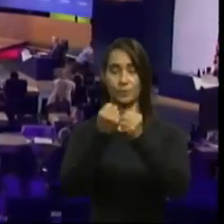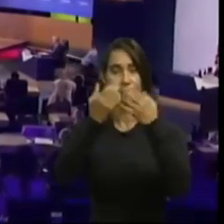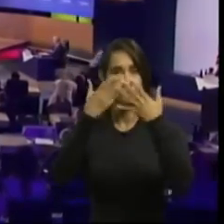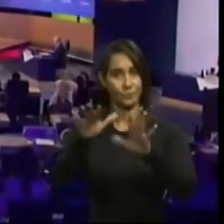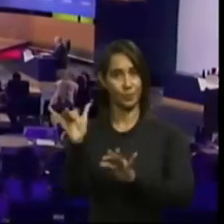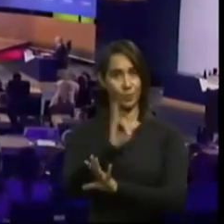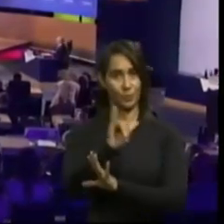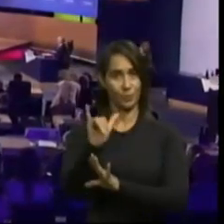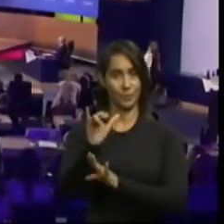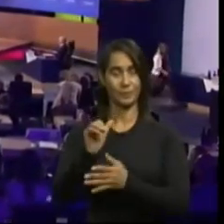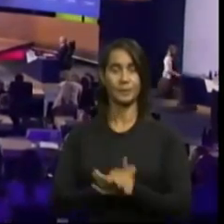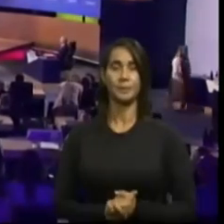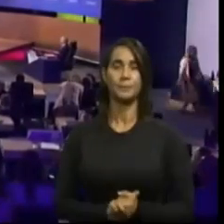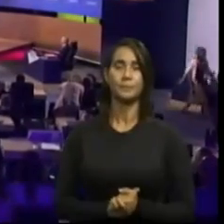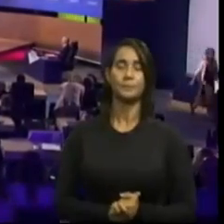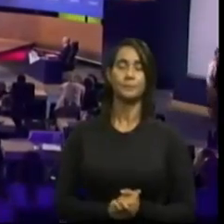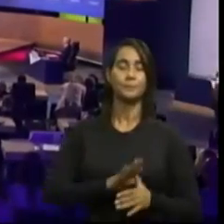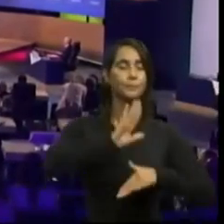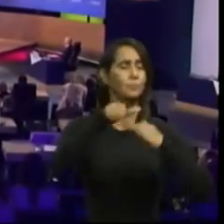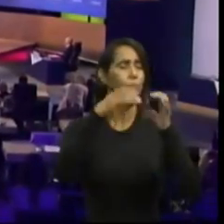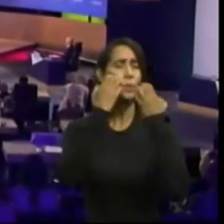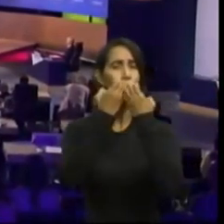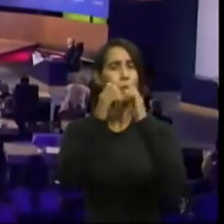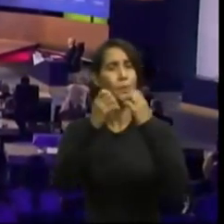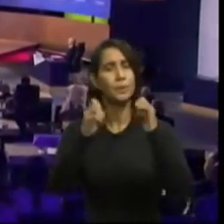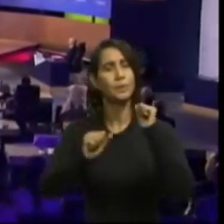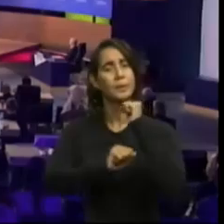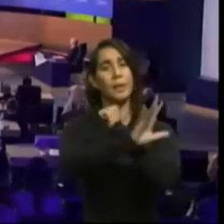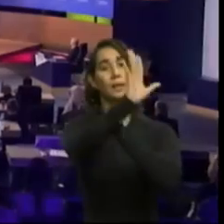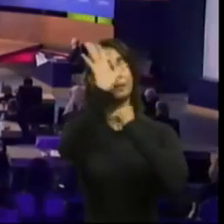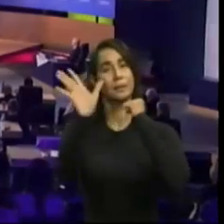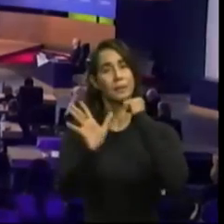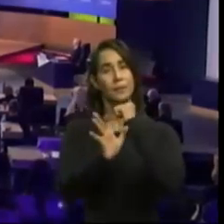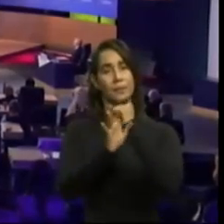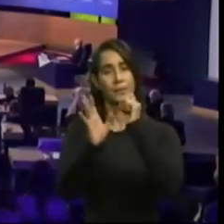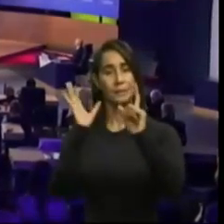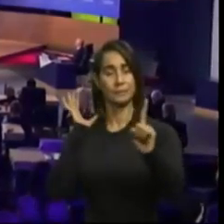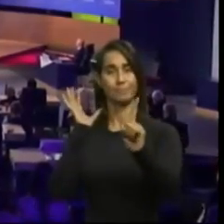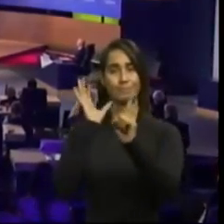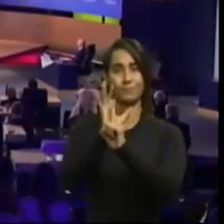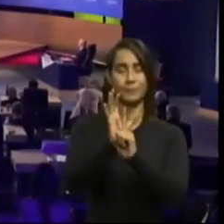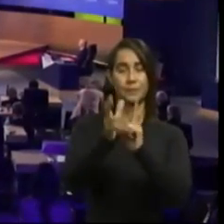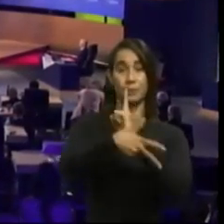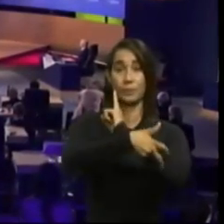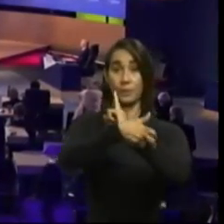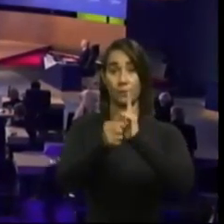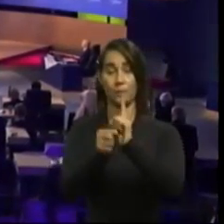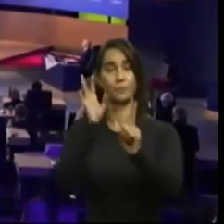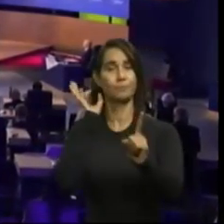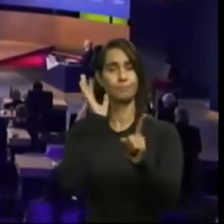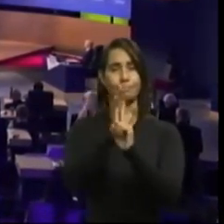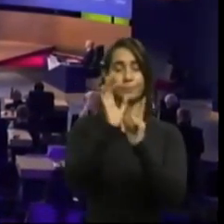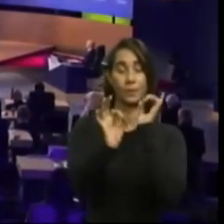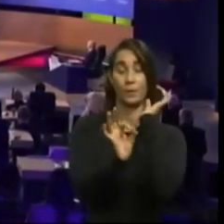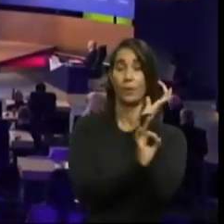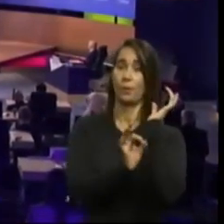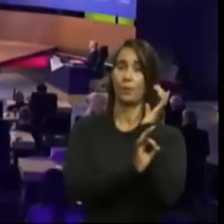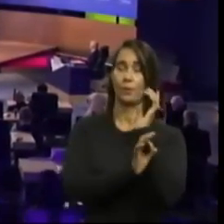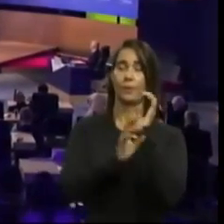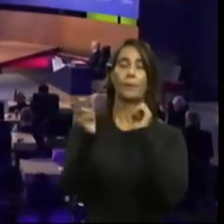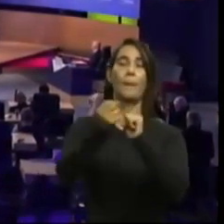Todo este esfuerzo por la transparencia, la lucha contra la corrupción, la lucha contra el narcotráfico,